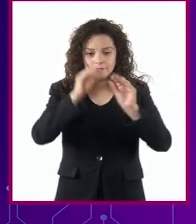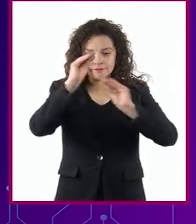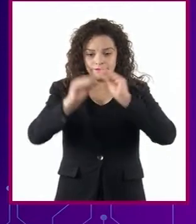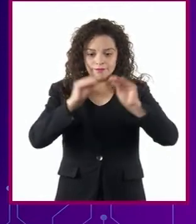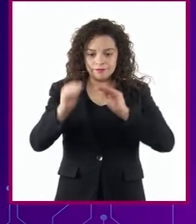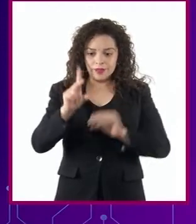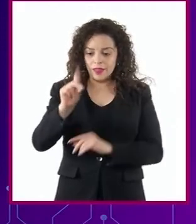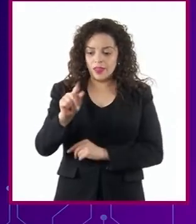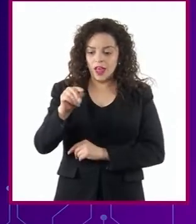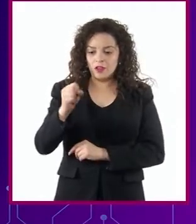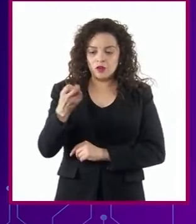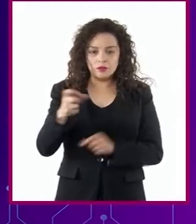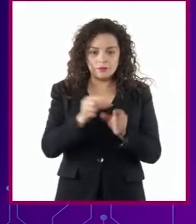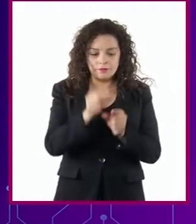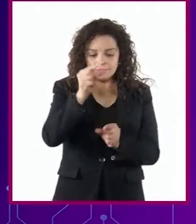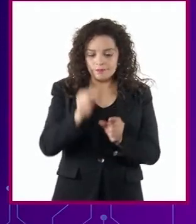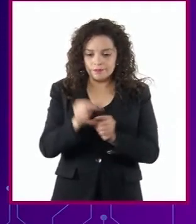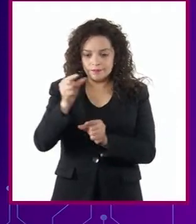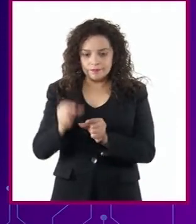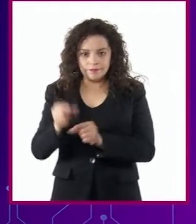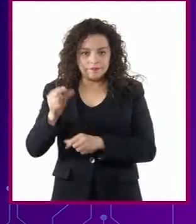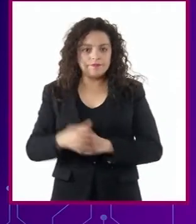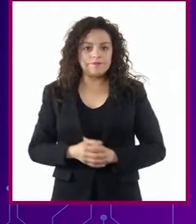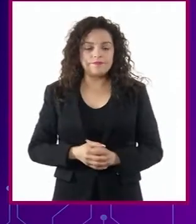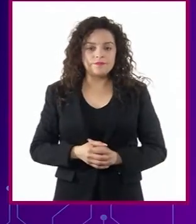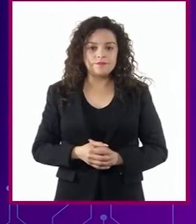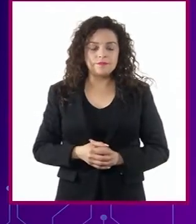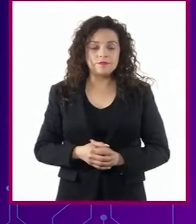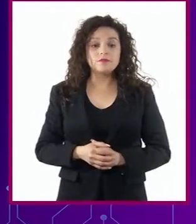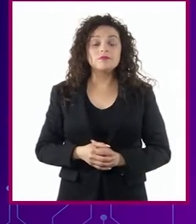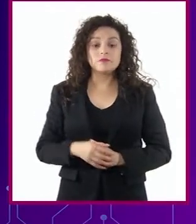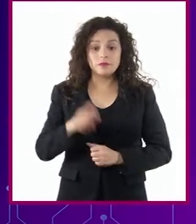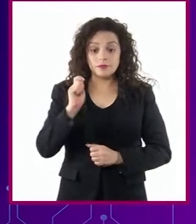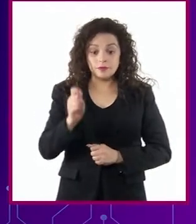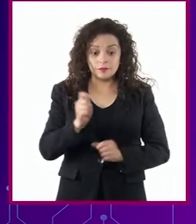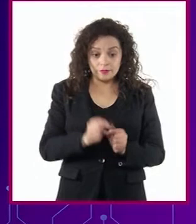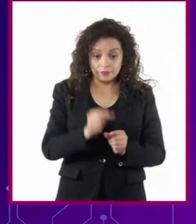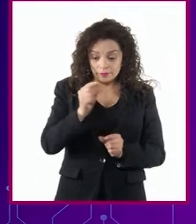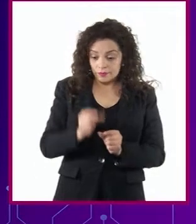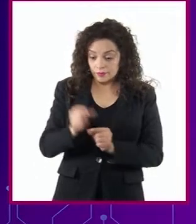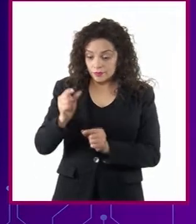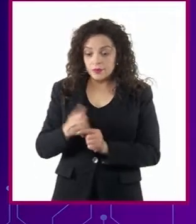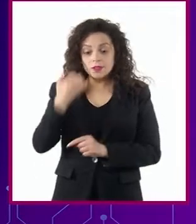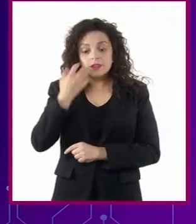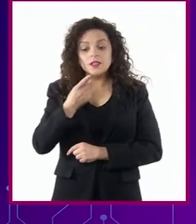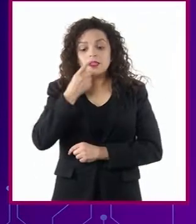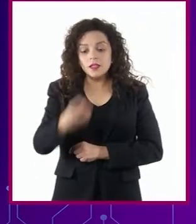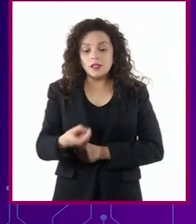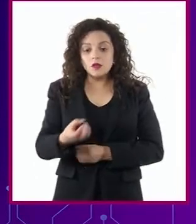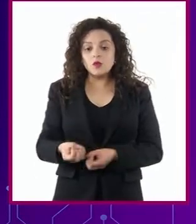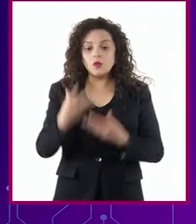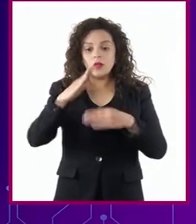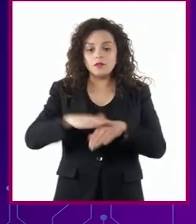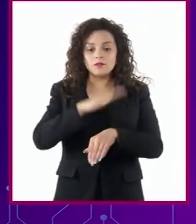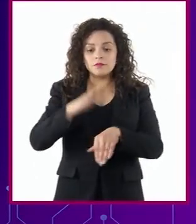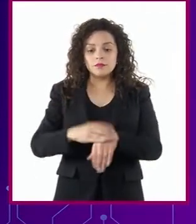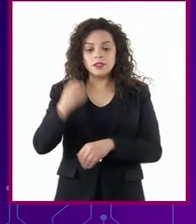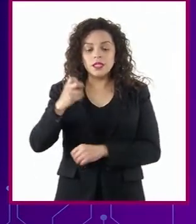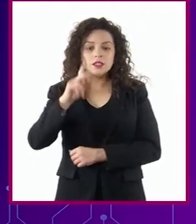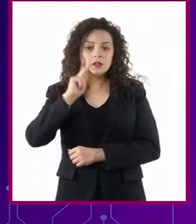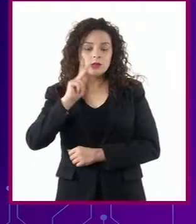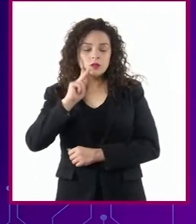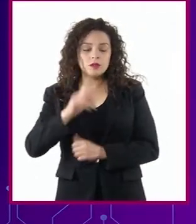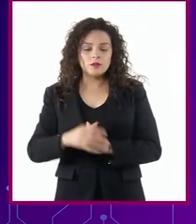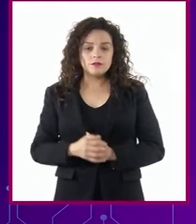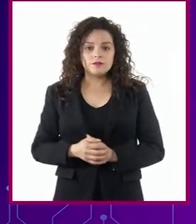este histograma. Los intervalos que se encuentran en la base de las barras representan las puntuaciones que se obtuvieron en esa prueba,